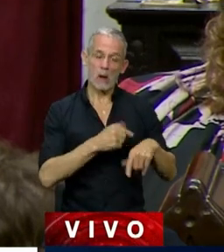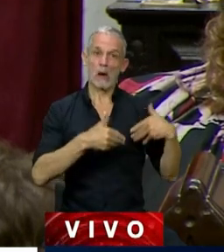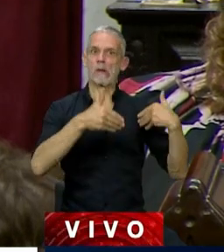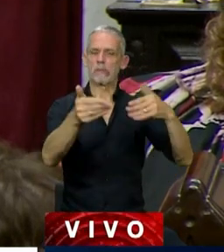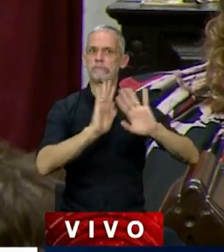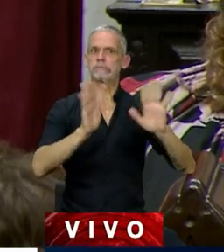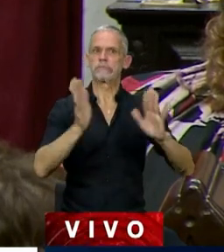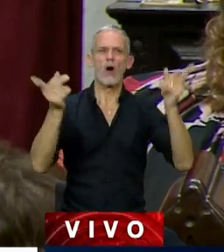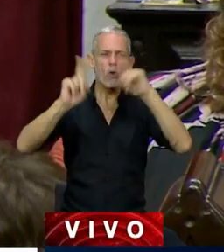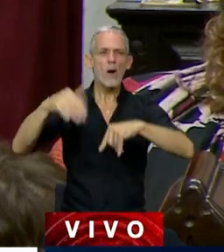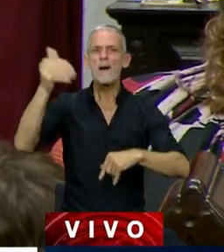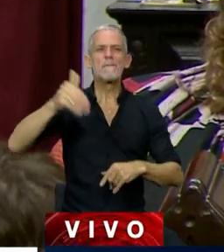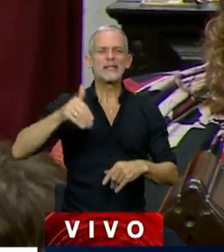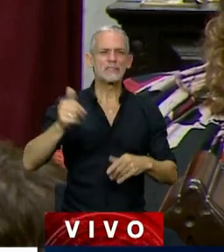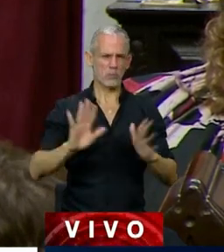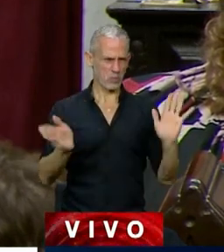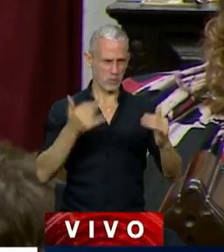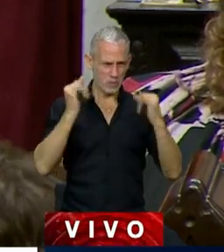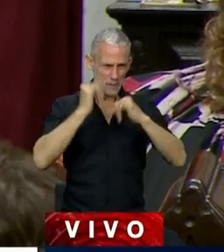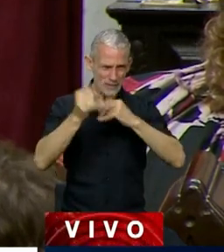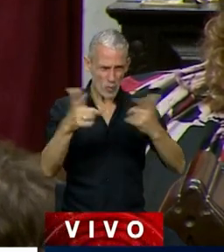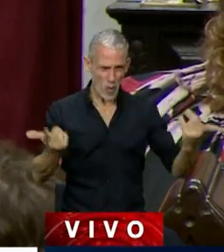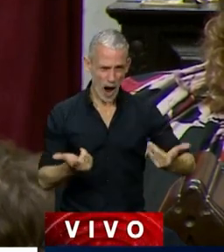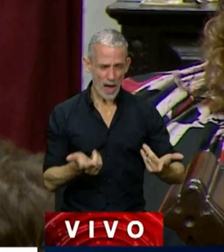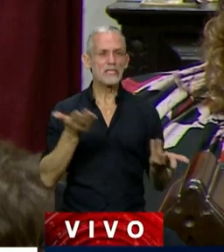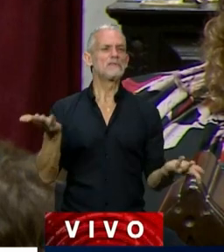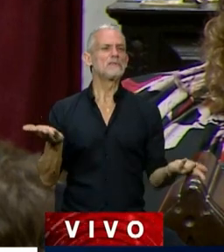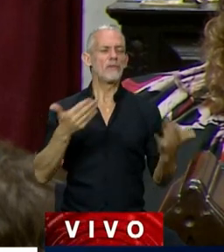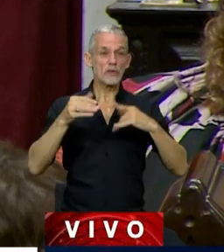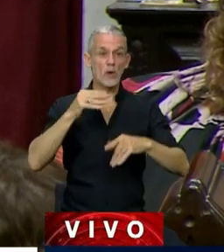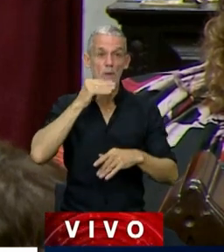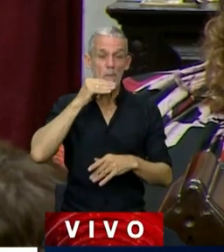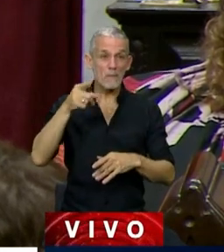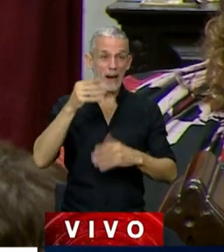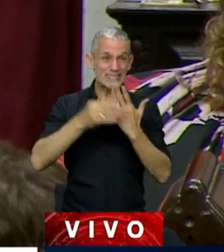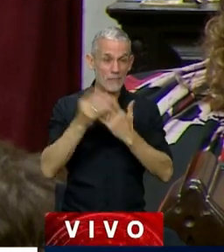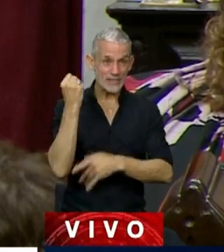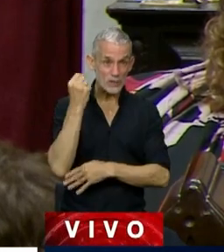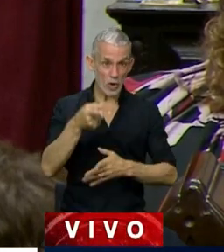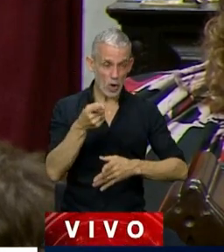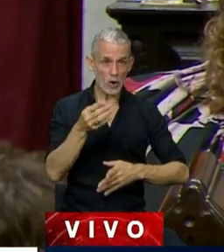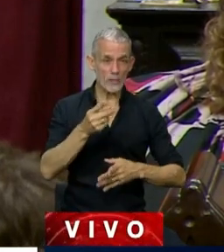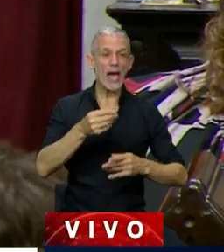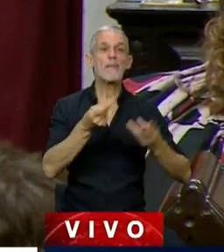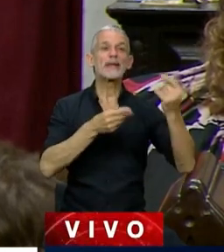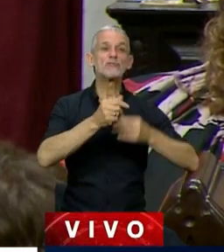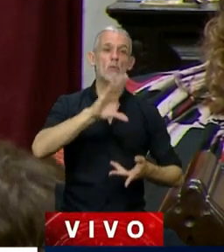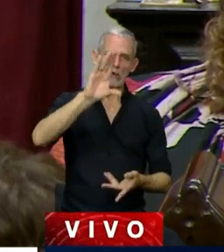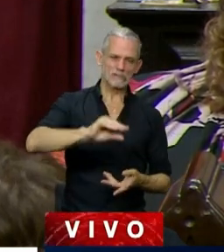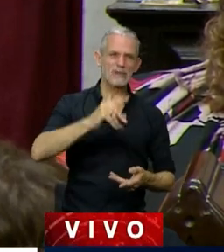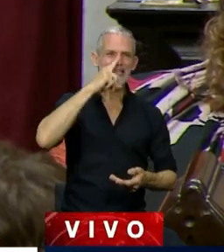de forma absolutamente injustificada y que con Massa redujeron el presupuesto de educación